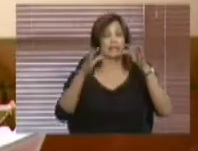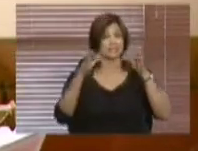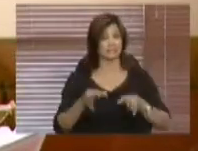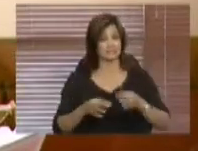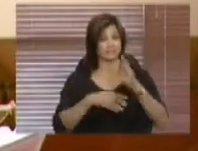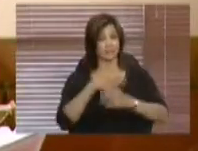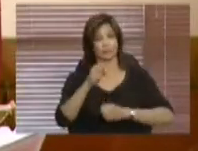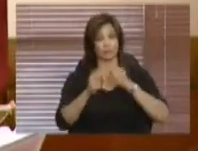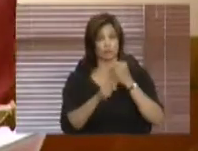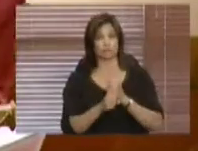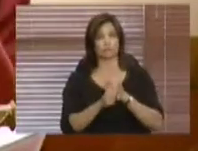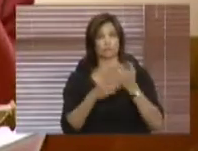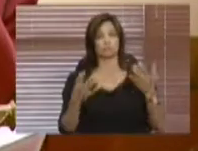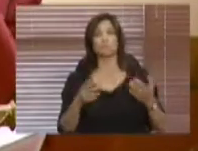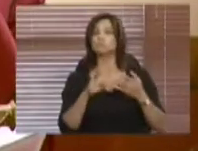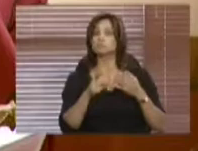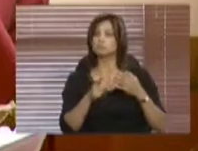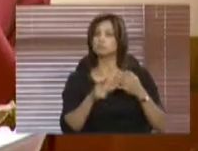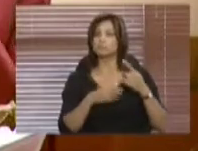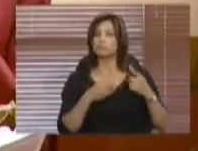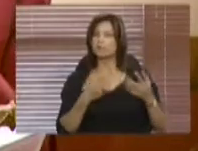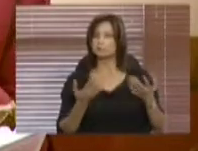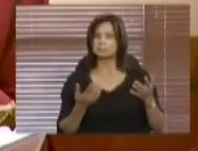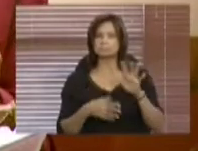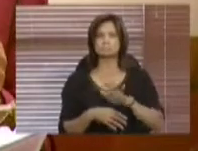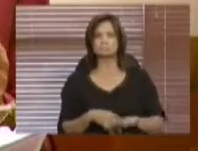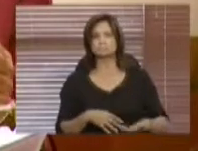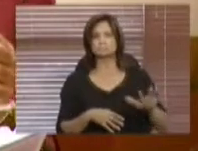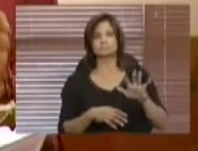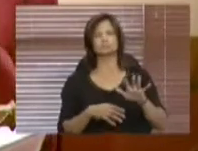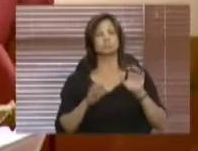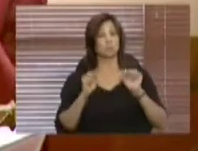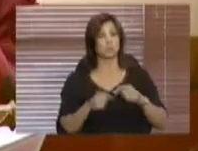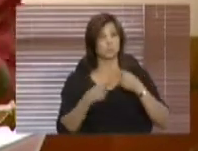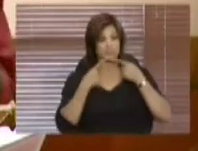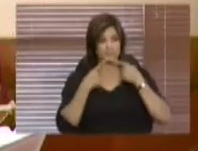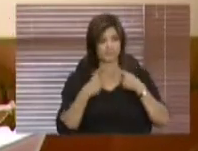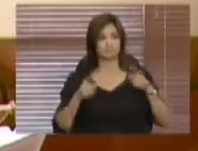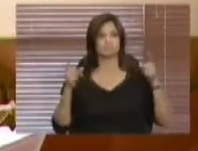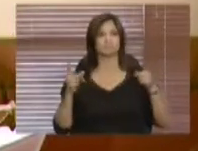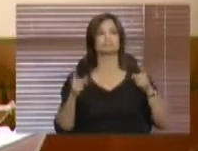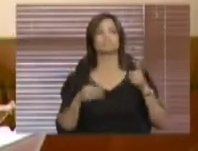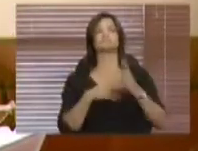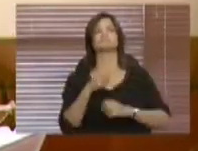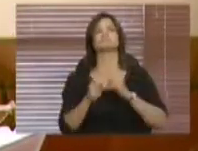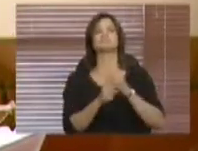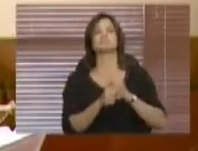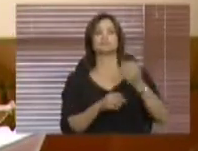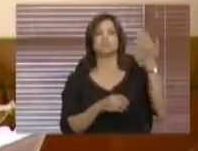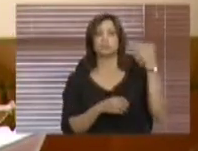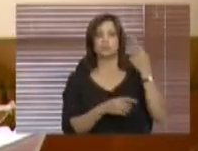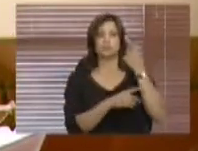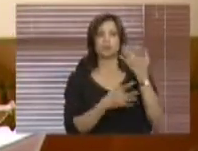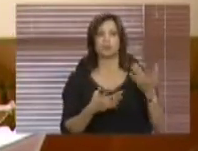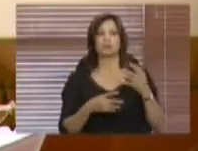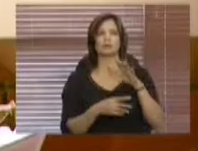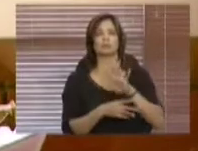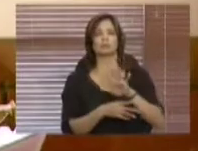por año. Y en términos relativos puede destacarse que el año pasado un aumento